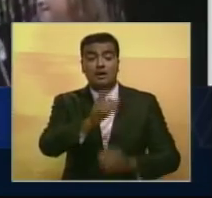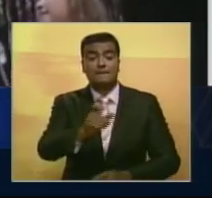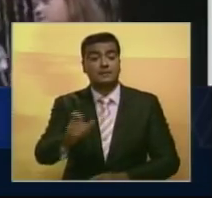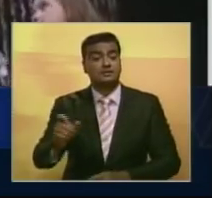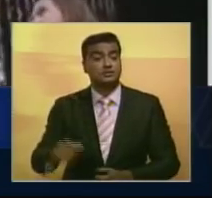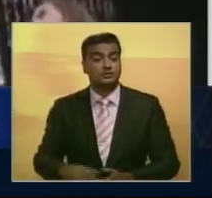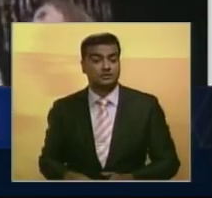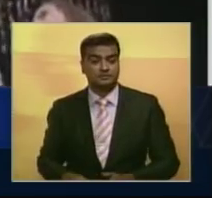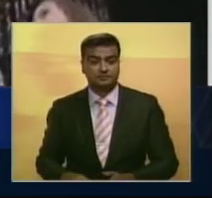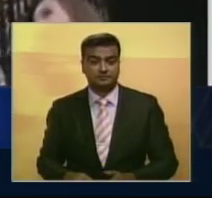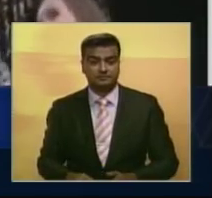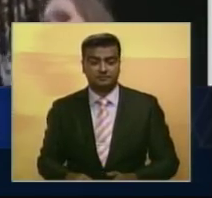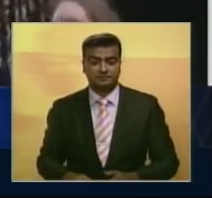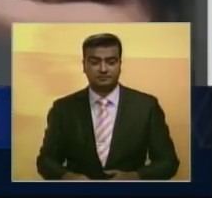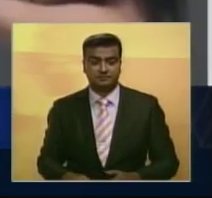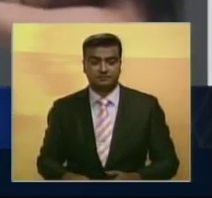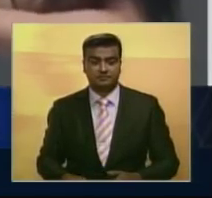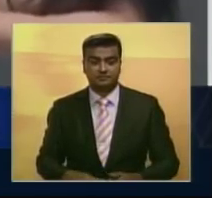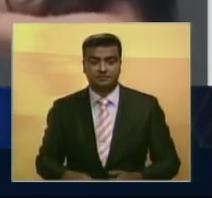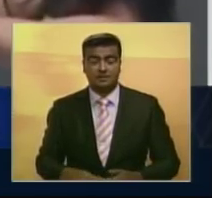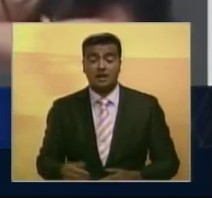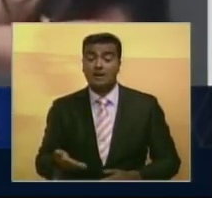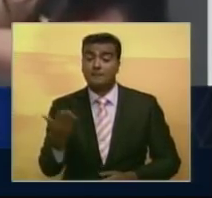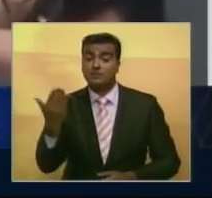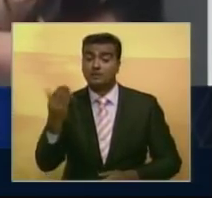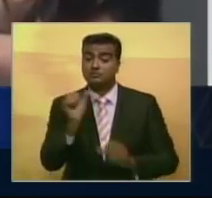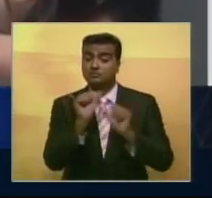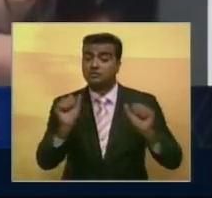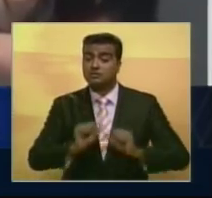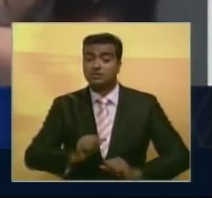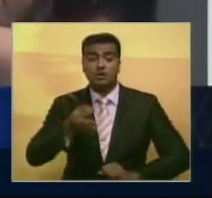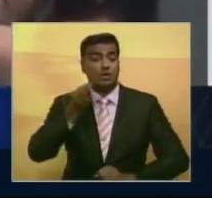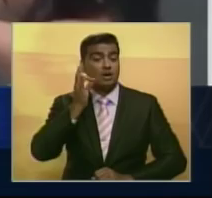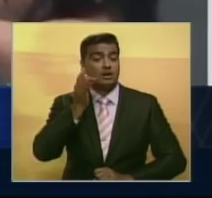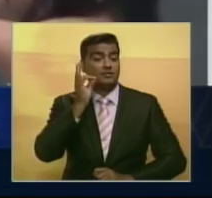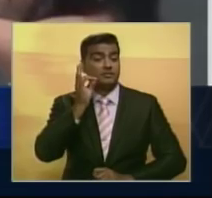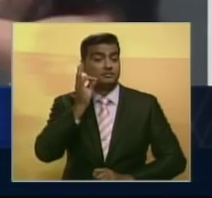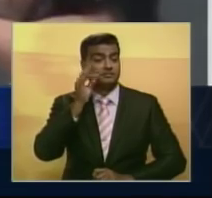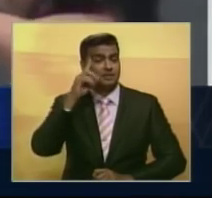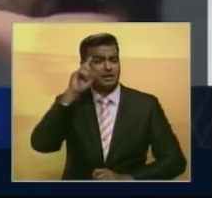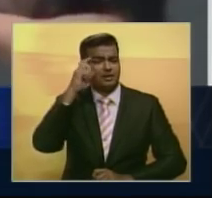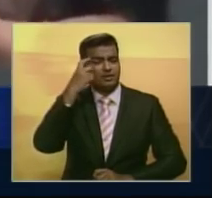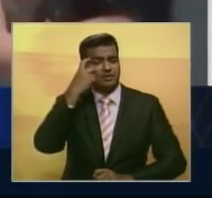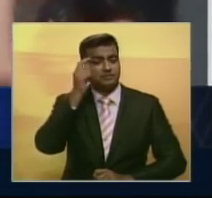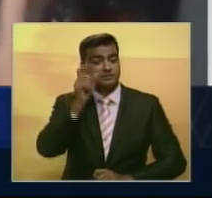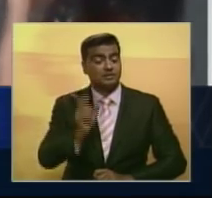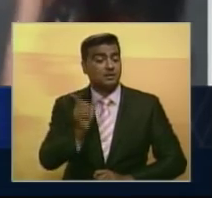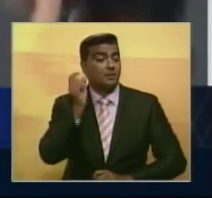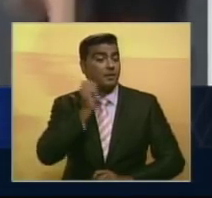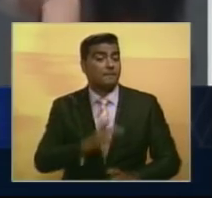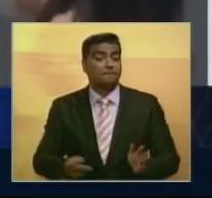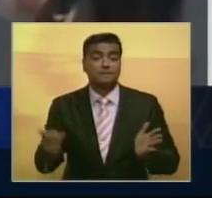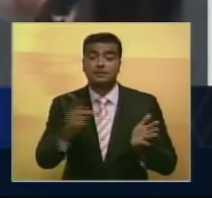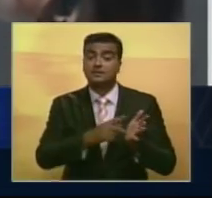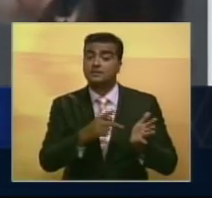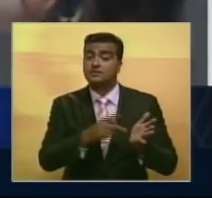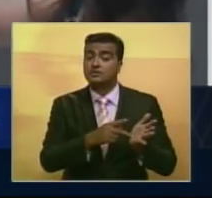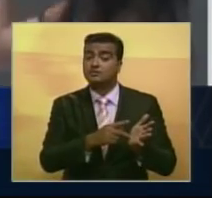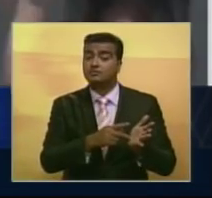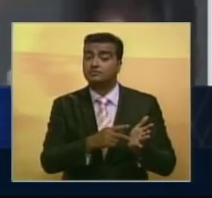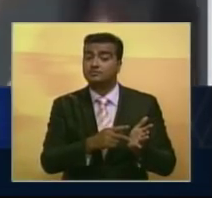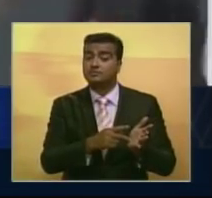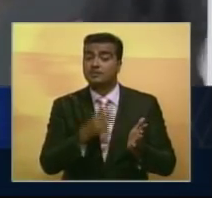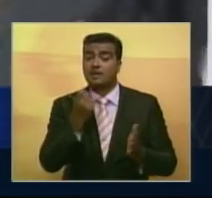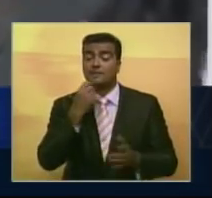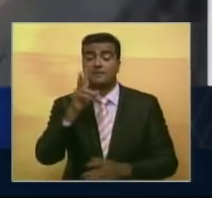del importante evento de belleza relacionado con el café. Recordemos que Díaz participó en la reciente